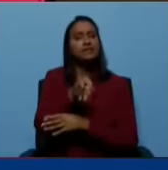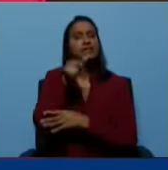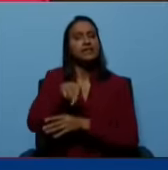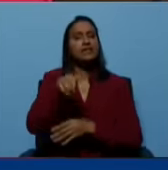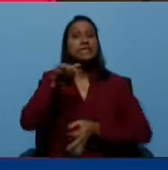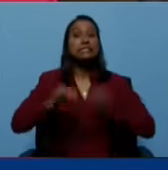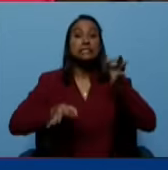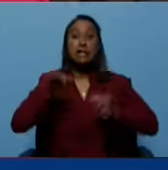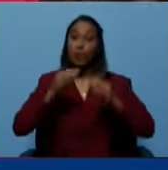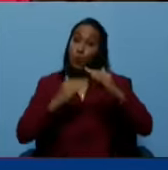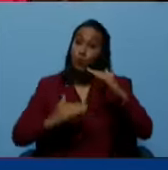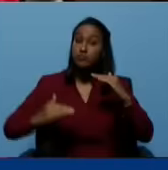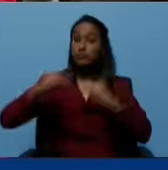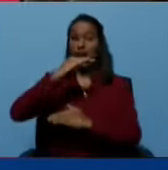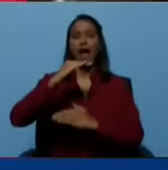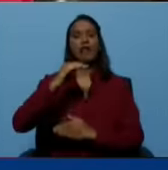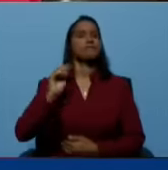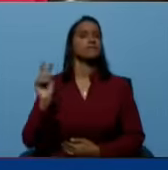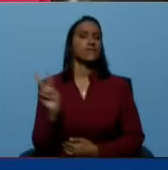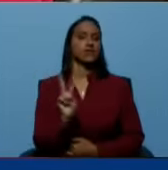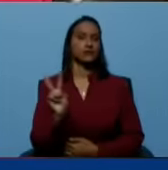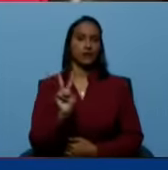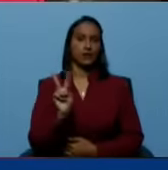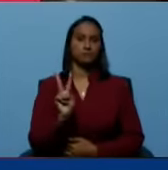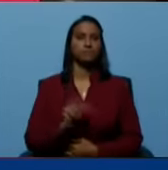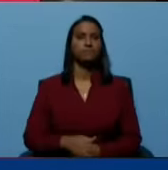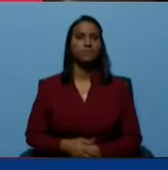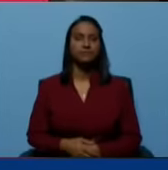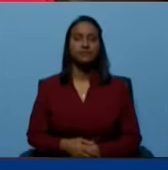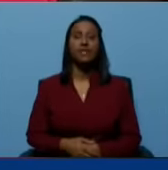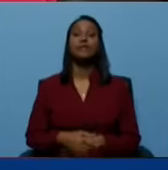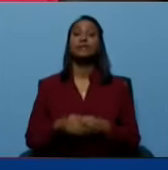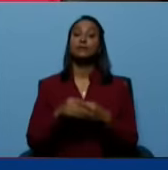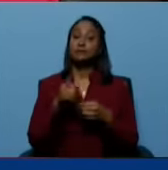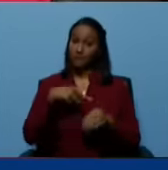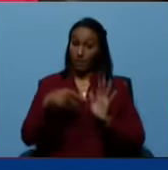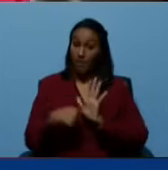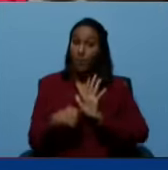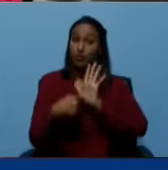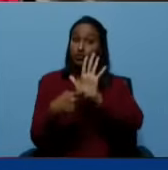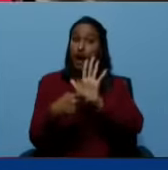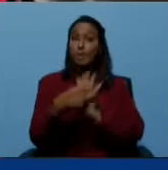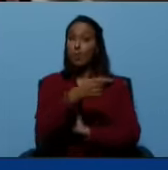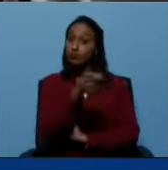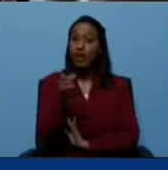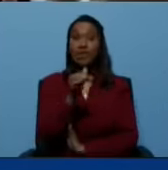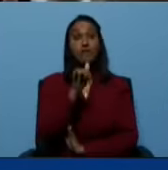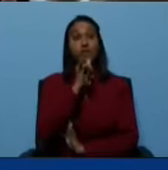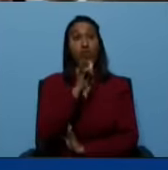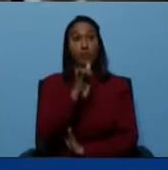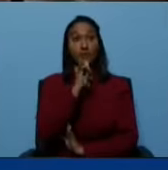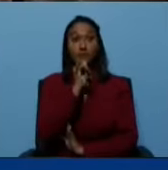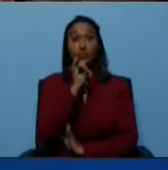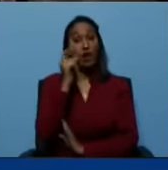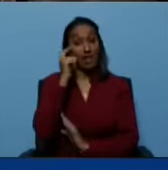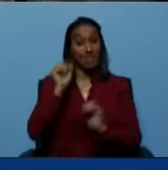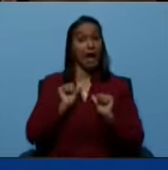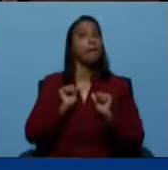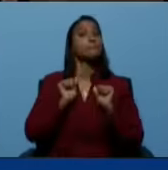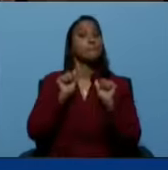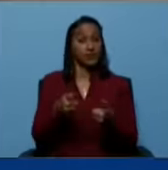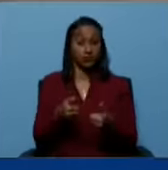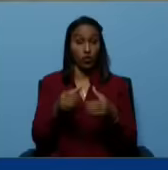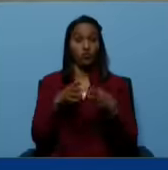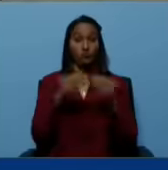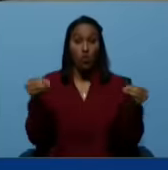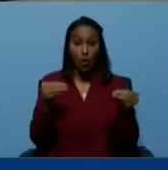Hemos compartido con ustedes lo que ha sido este proceso, también lo que ha sido cada paso que ha informado el